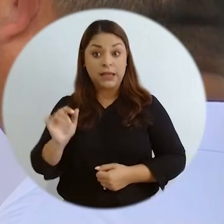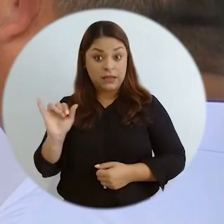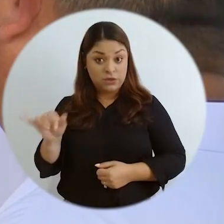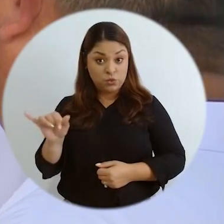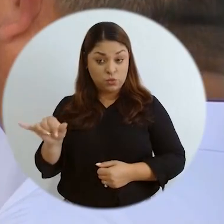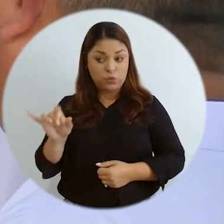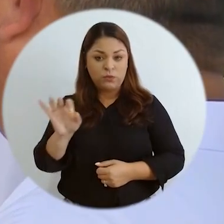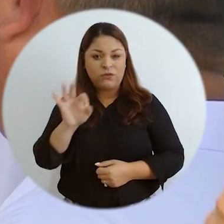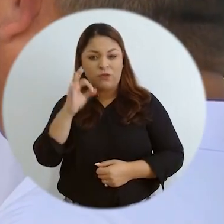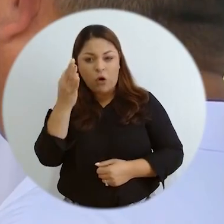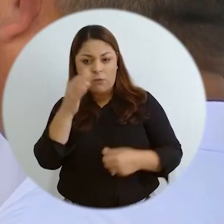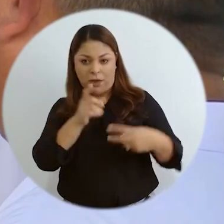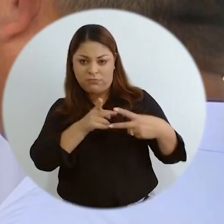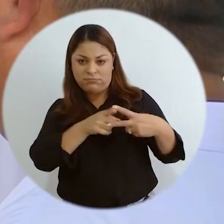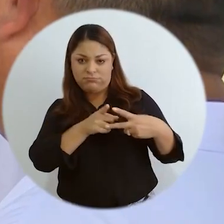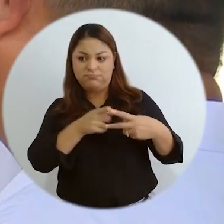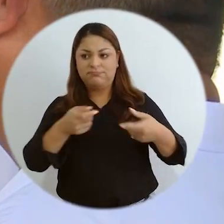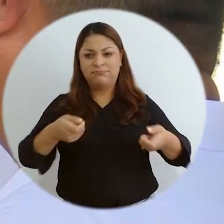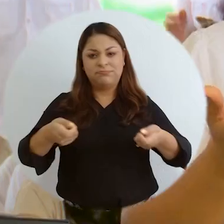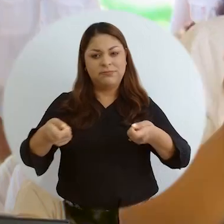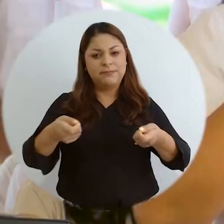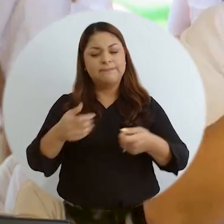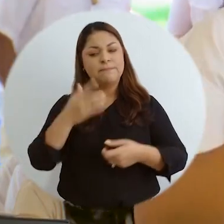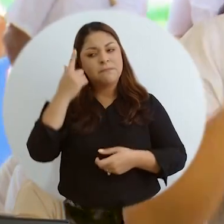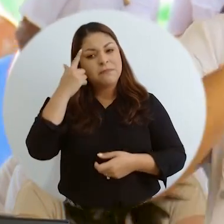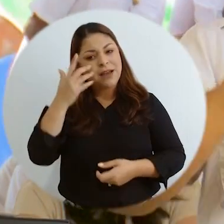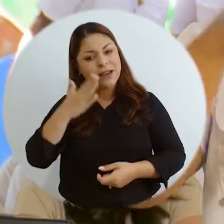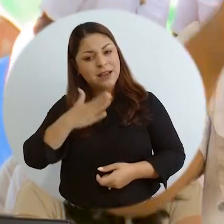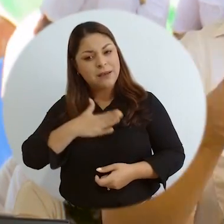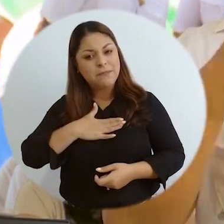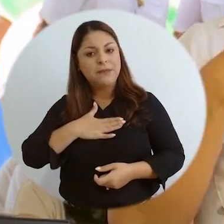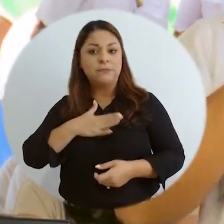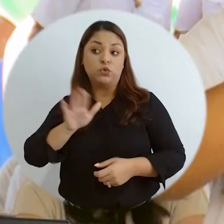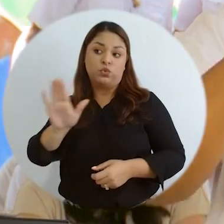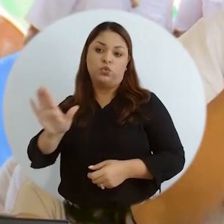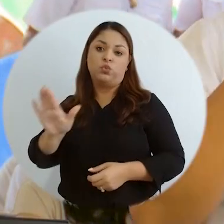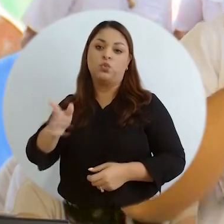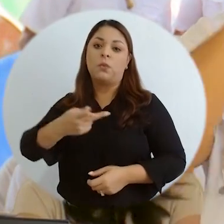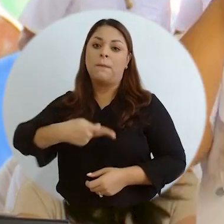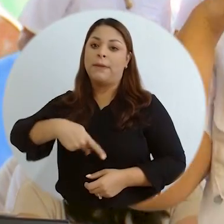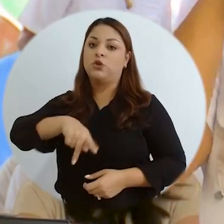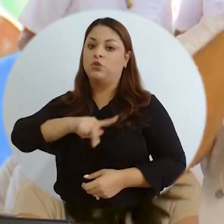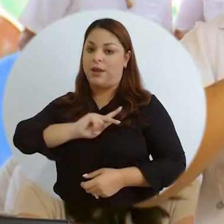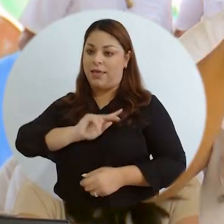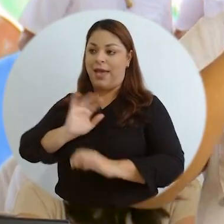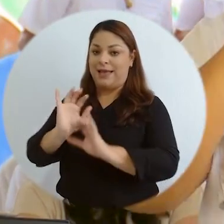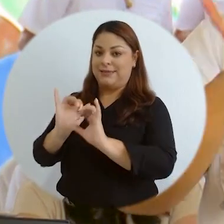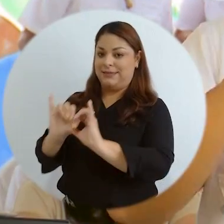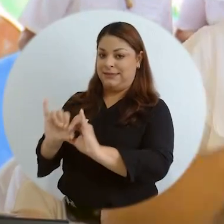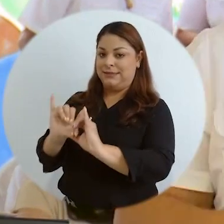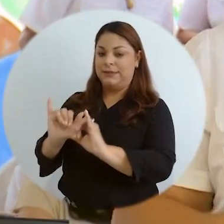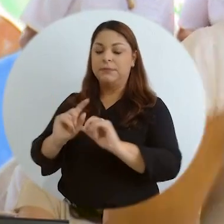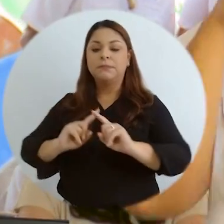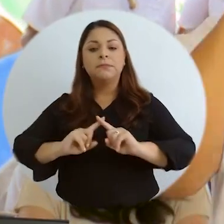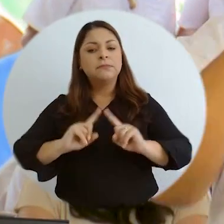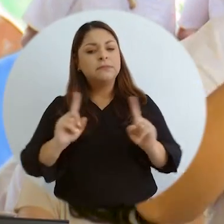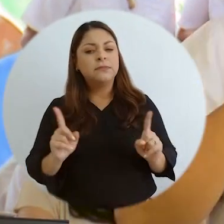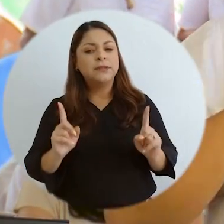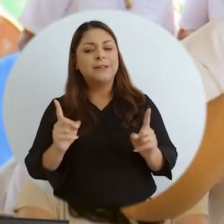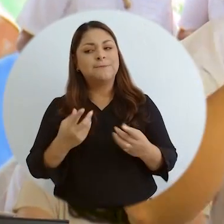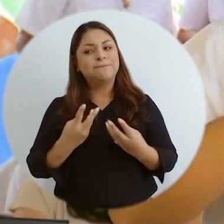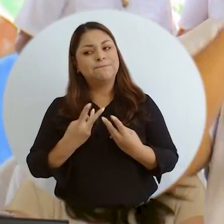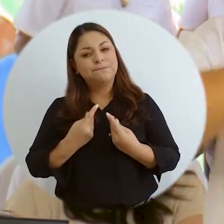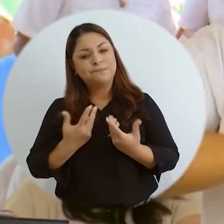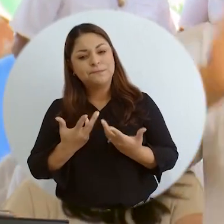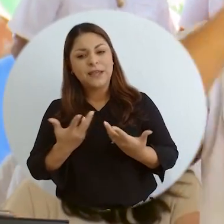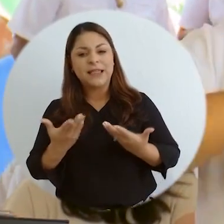personalidad, pero también a una especie de agenda un poco oculta, que creo que eso que se oculta es el desmantelamiento